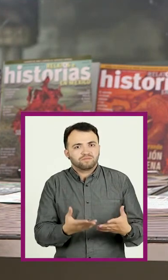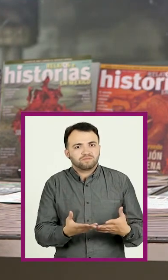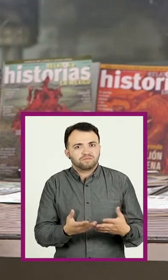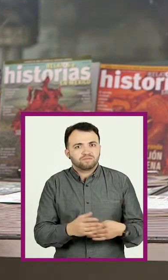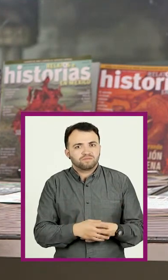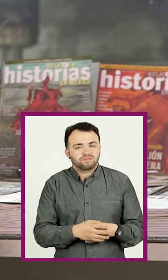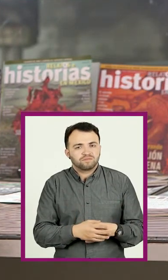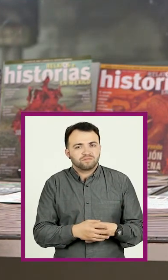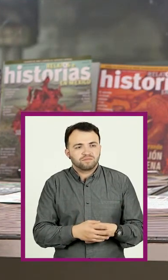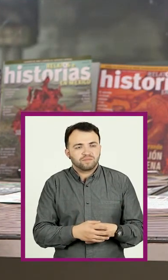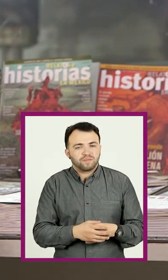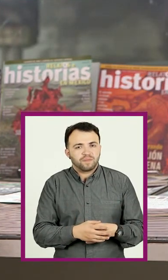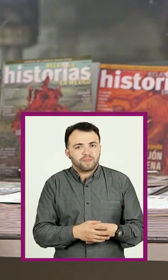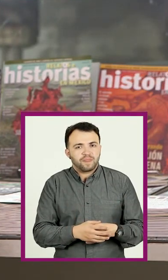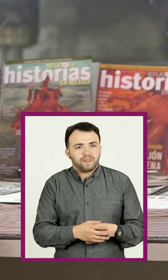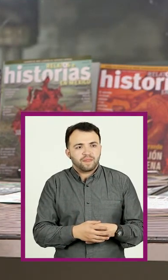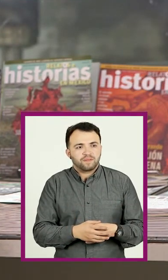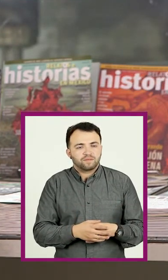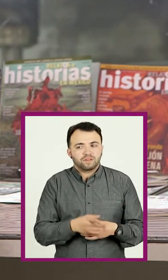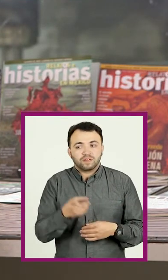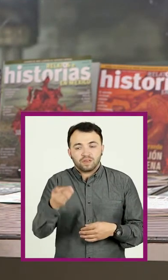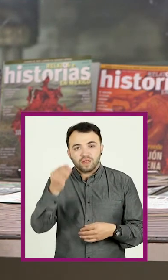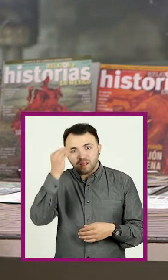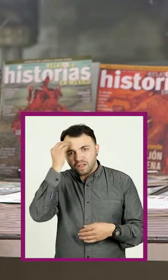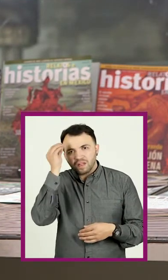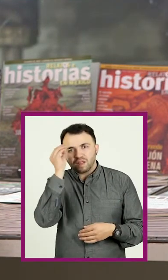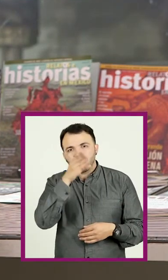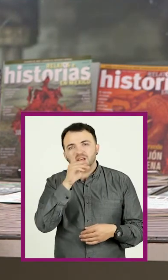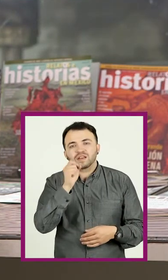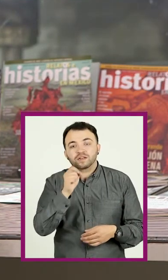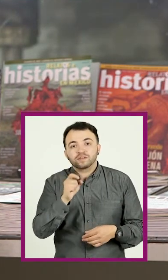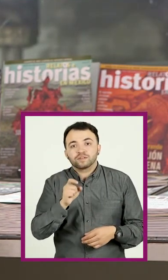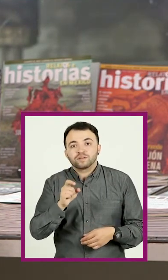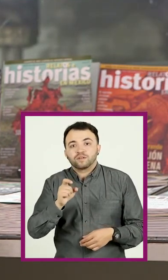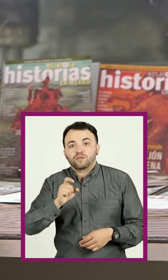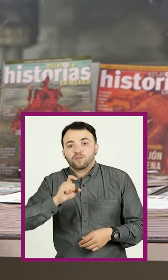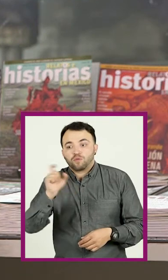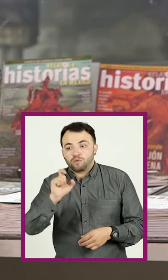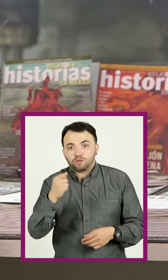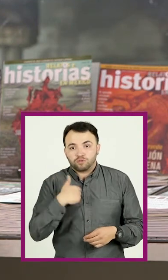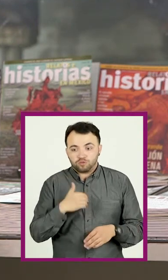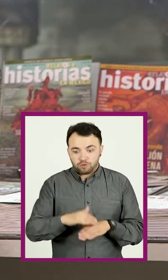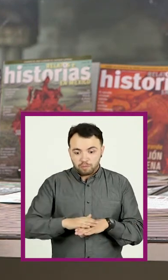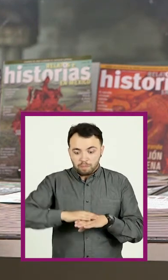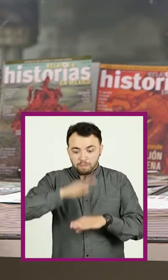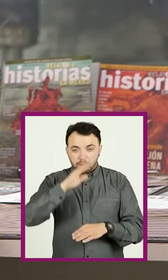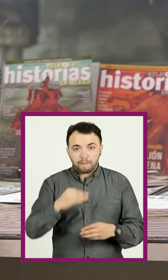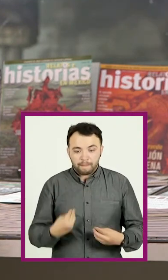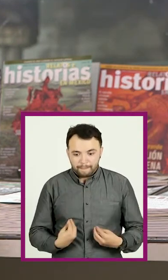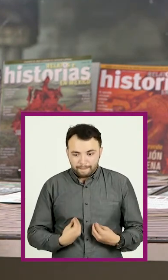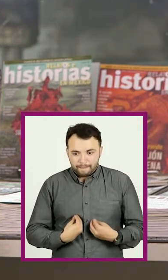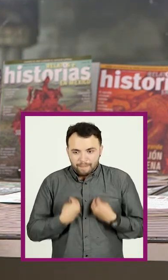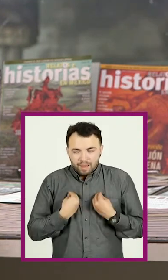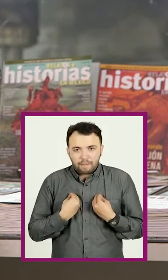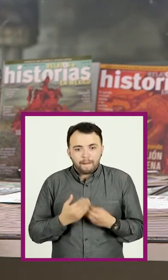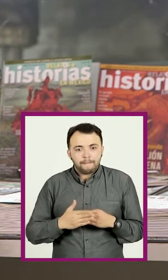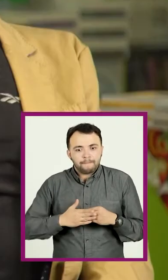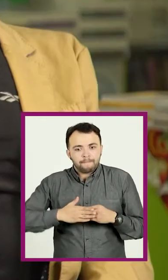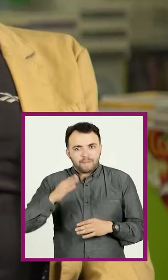lo que ha olvidado es que cuanto más vivo, más móvil y más deviene,